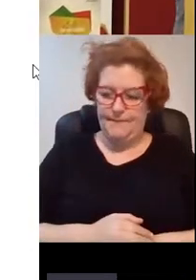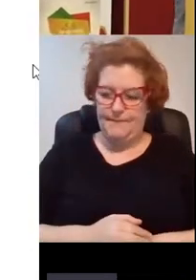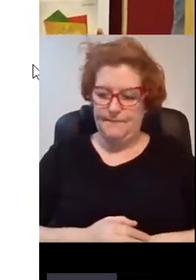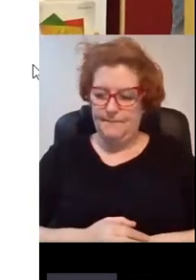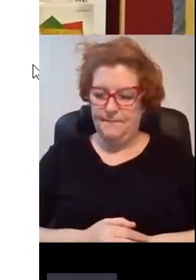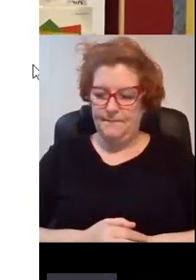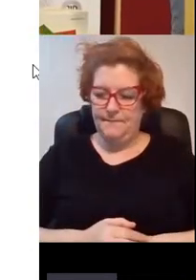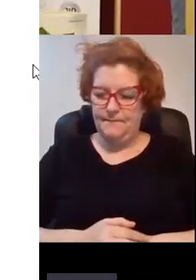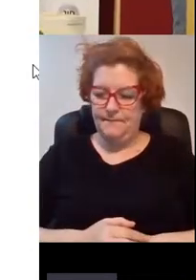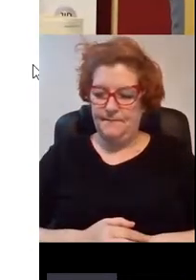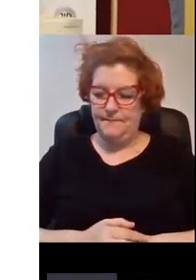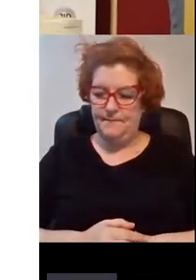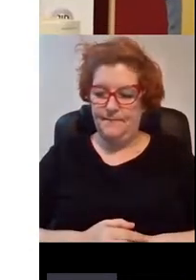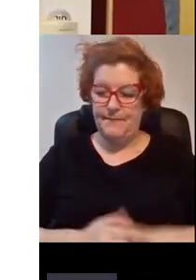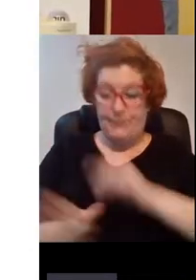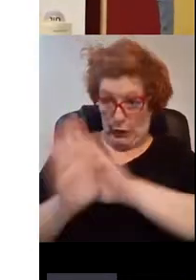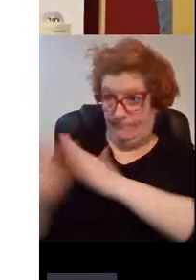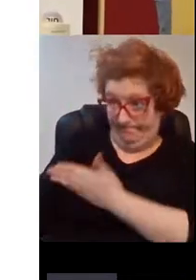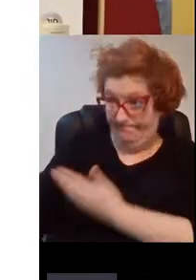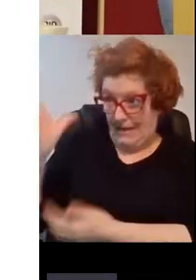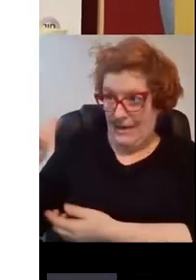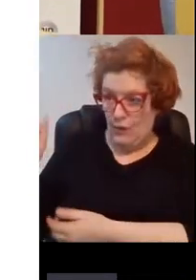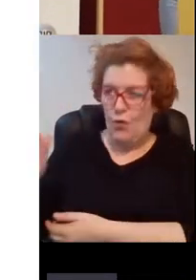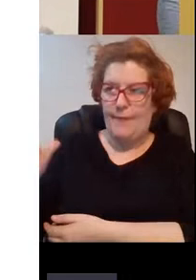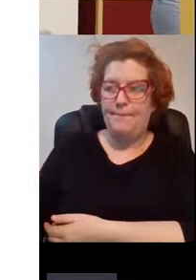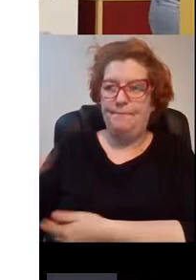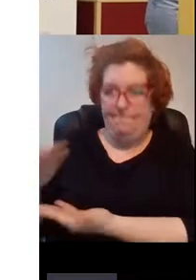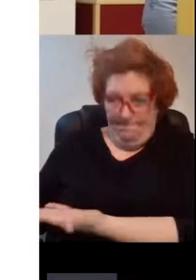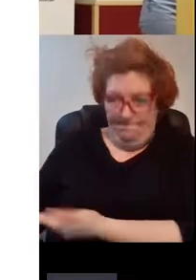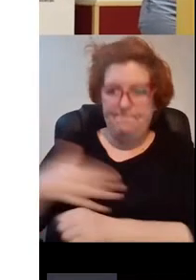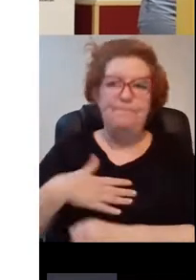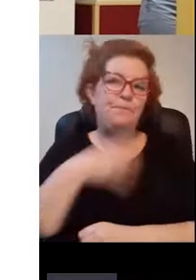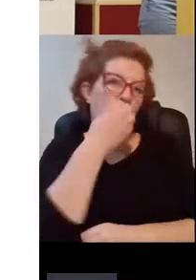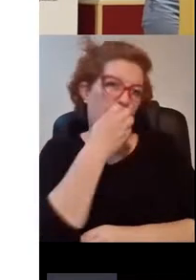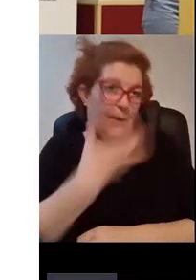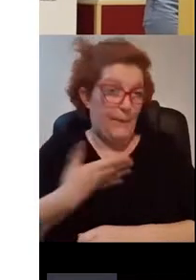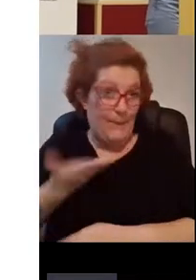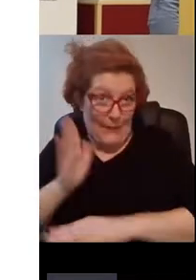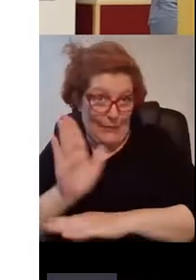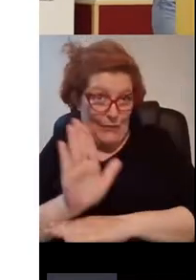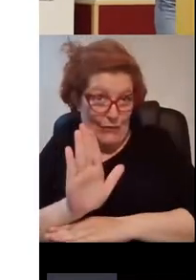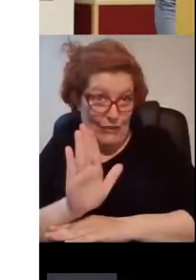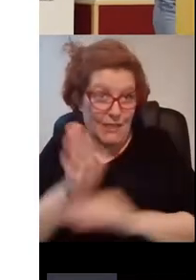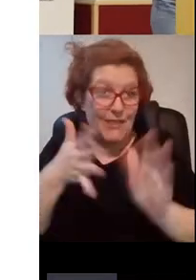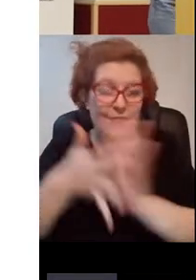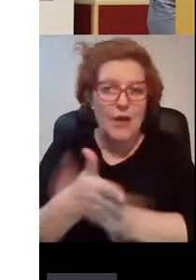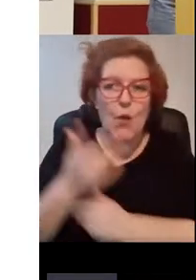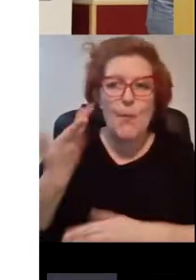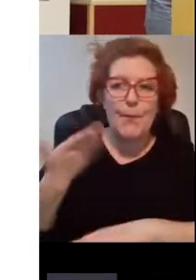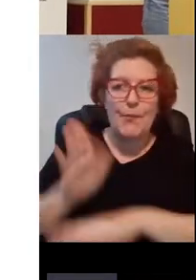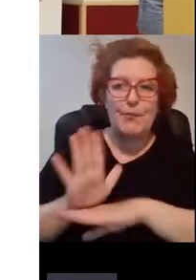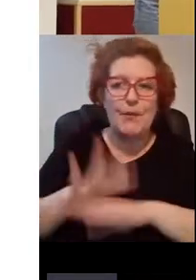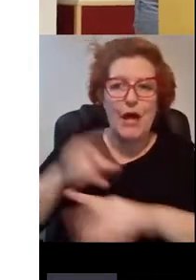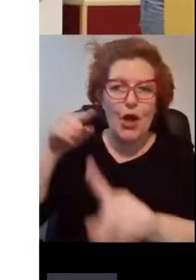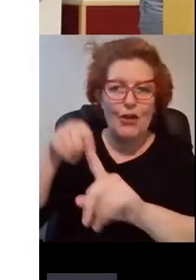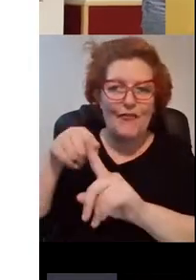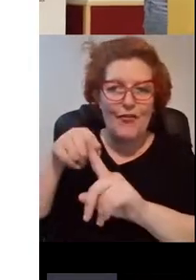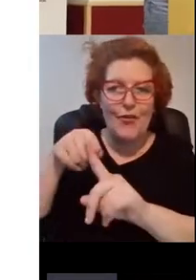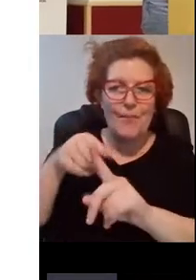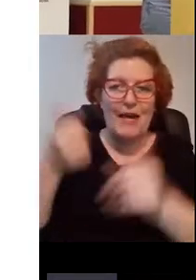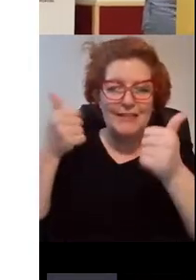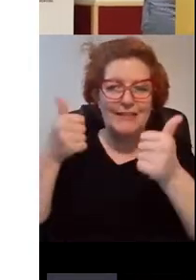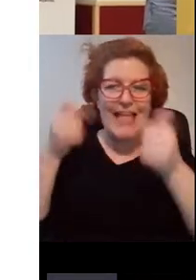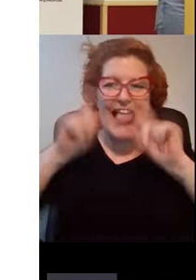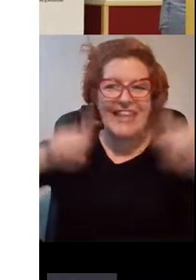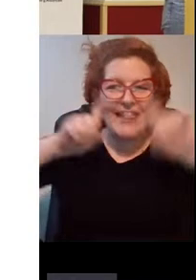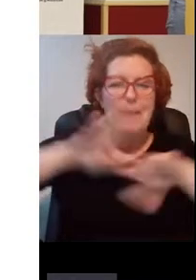Pues adelante, Laura. Vale. Bien, pues mi propuesta es una propuesta para llevar a, sobre todo, a la enseñanza